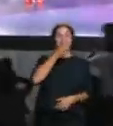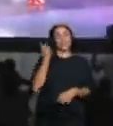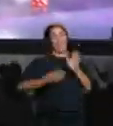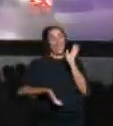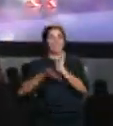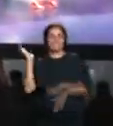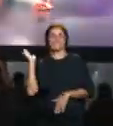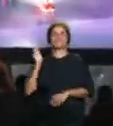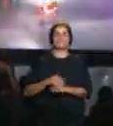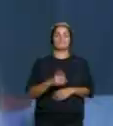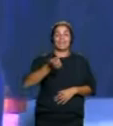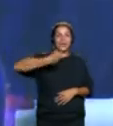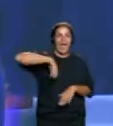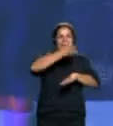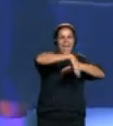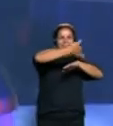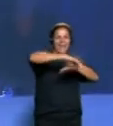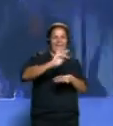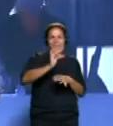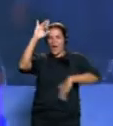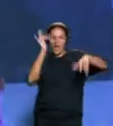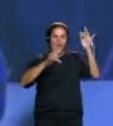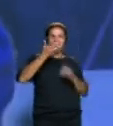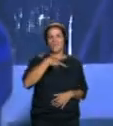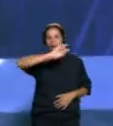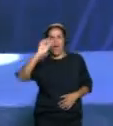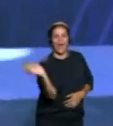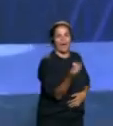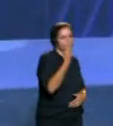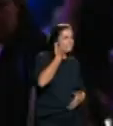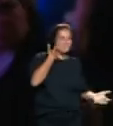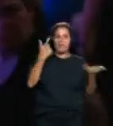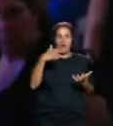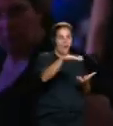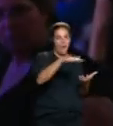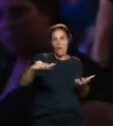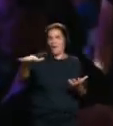va. Nuestra calle se llena de brillo y color, se nota en cada rincón.